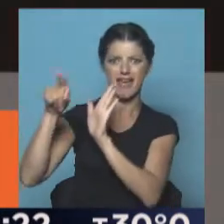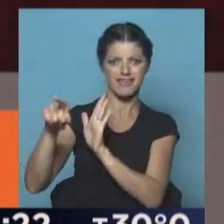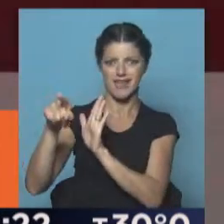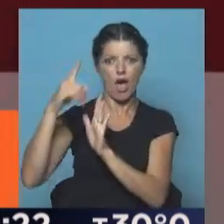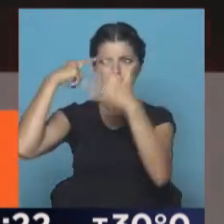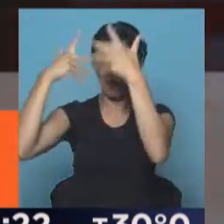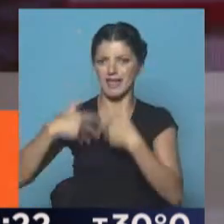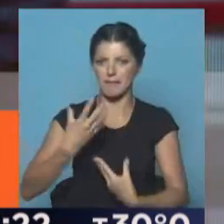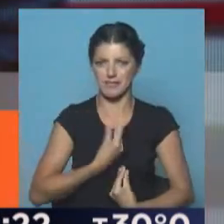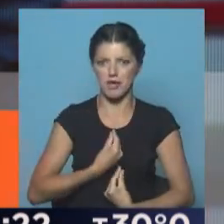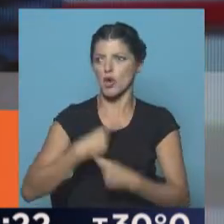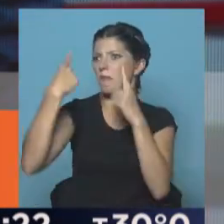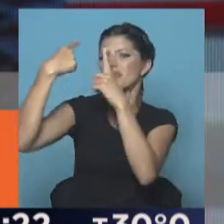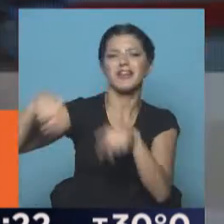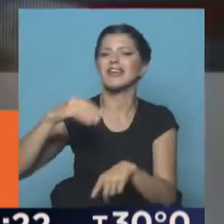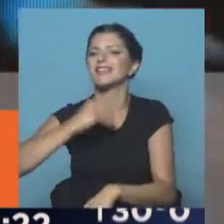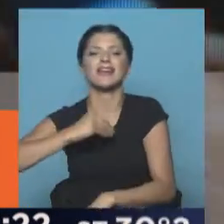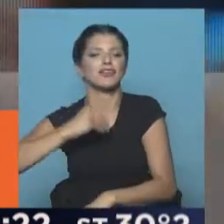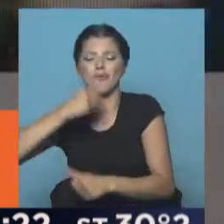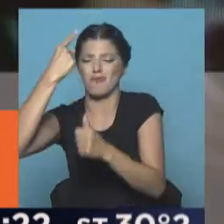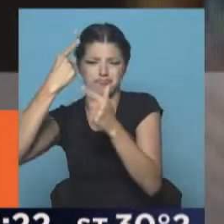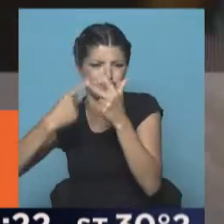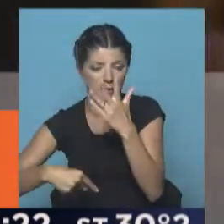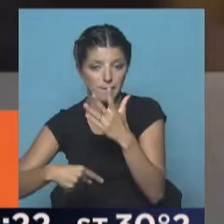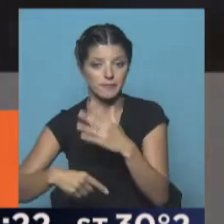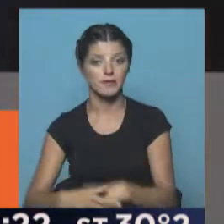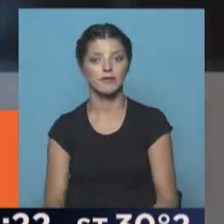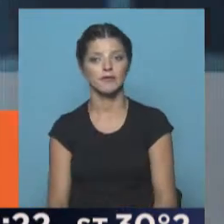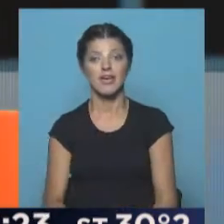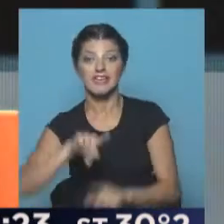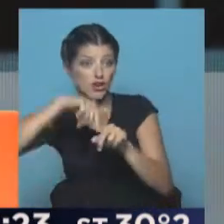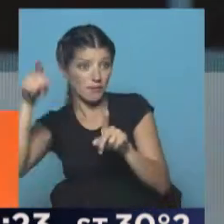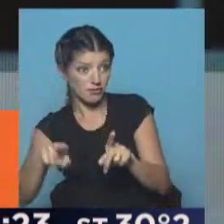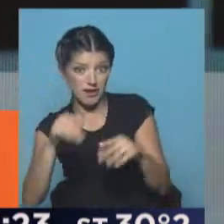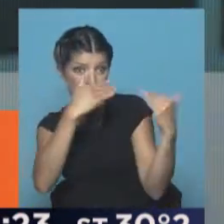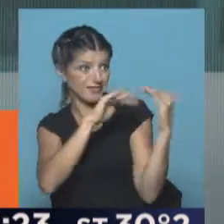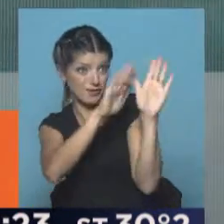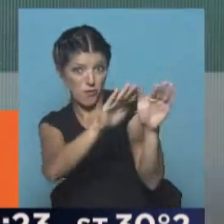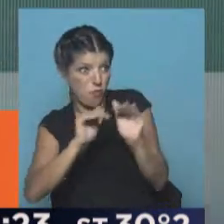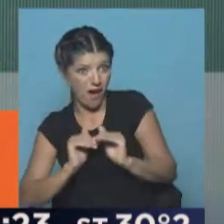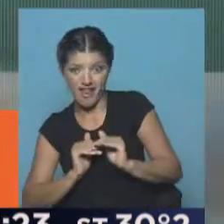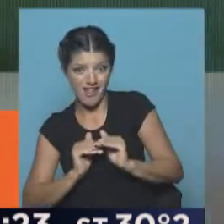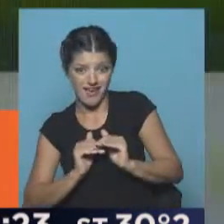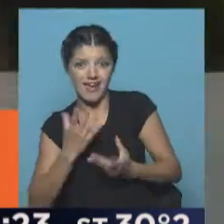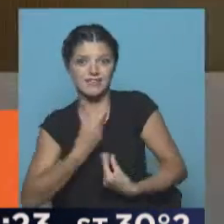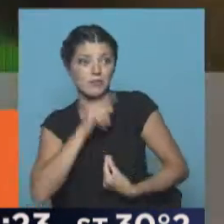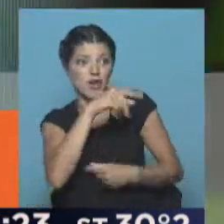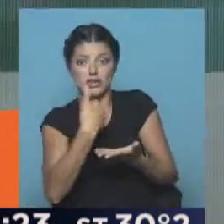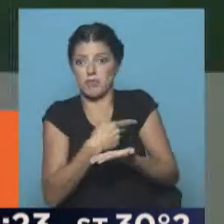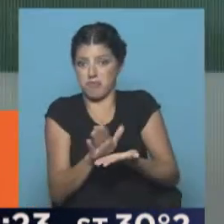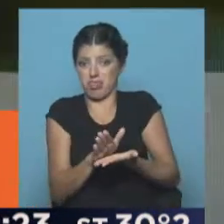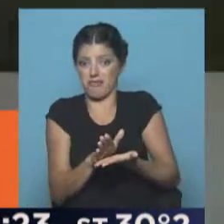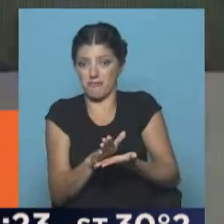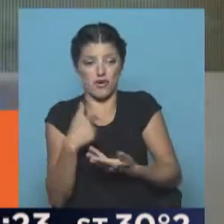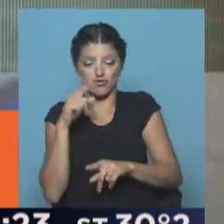otra religión y demás. Ese miedo asimilado del otro lado es el mismo. Es el miedo al nacional, al que lo va a expulsar. Y en